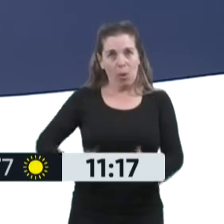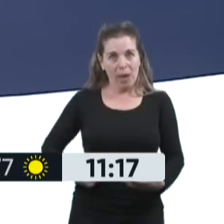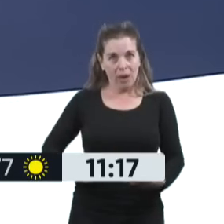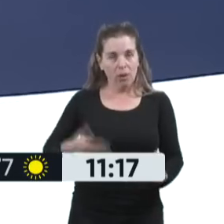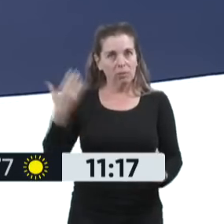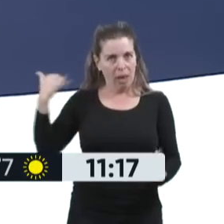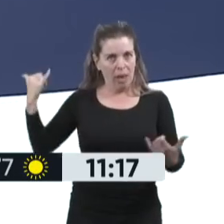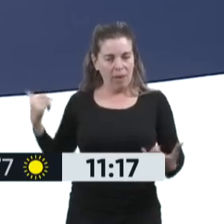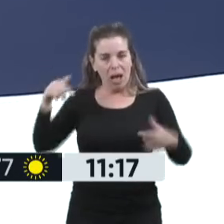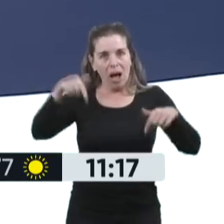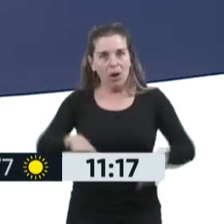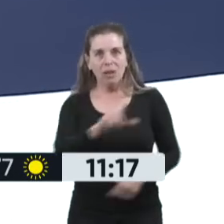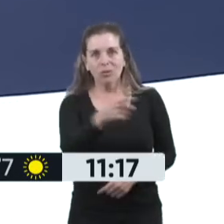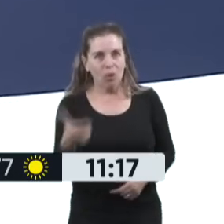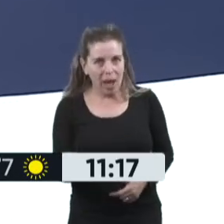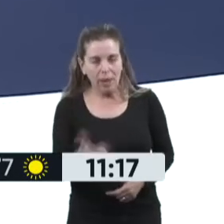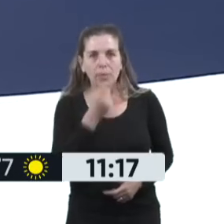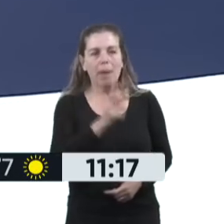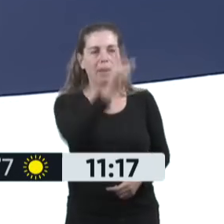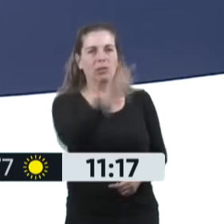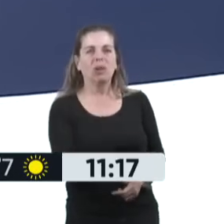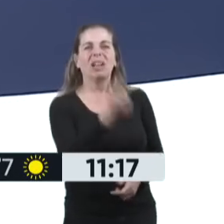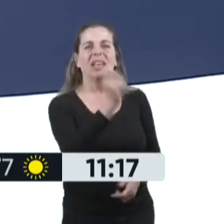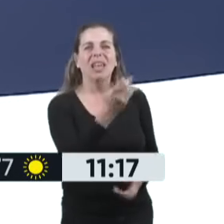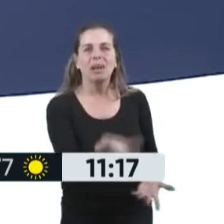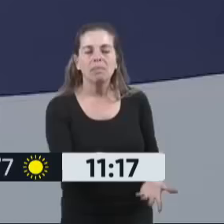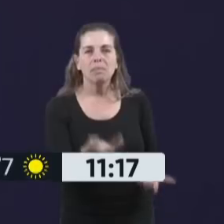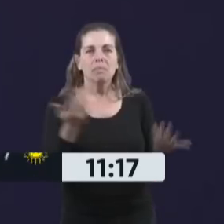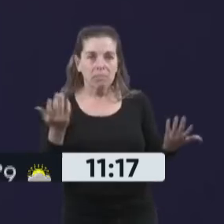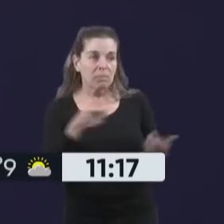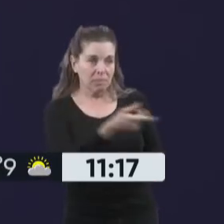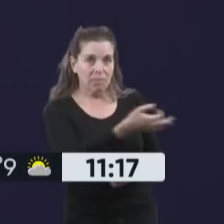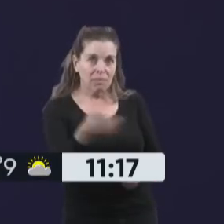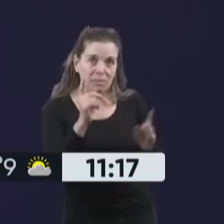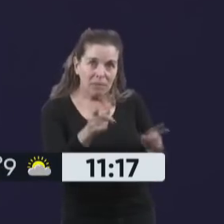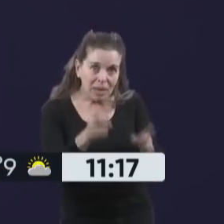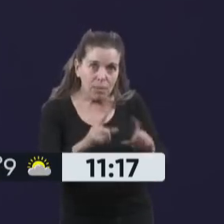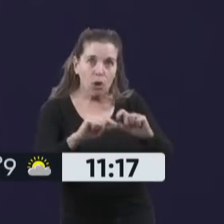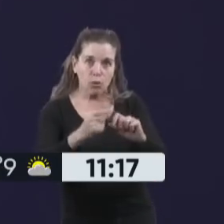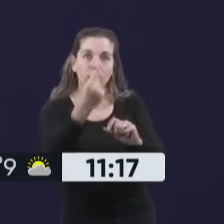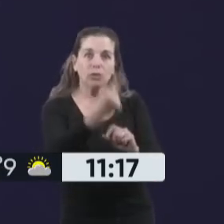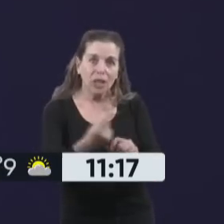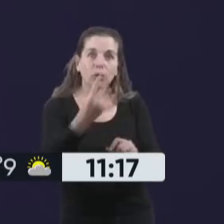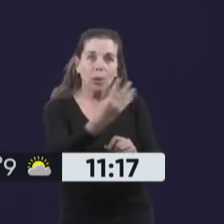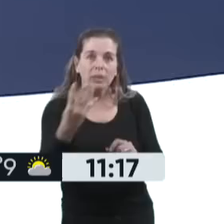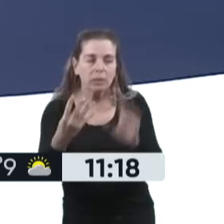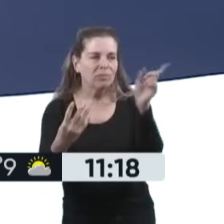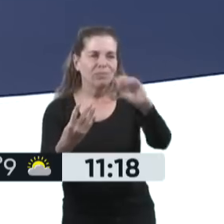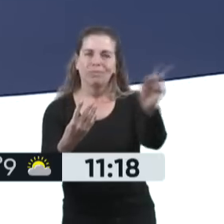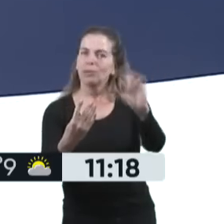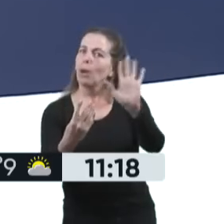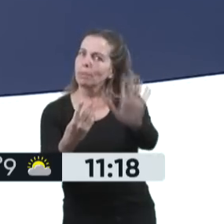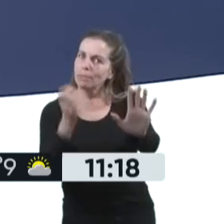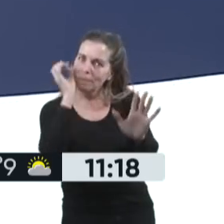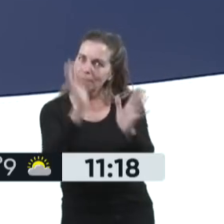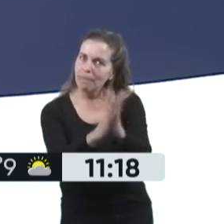hay uno no hay dónde llamar. Al 144, Silvia. Perdón,